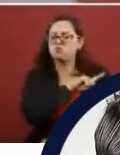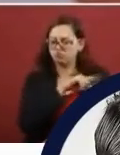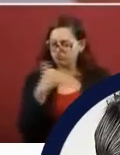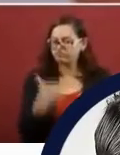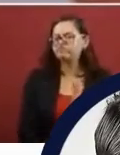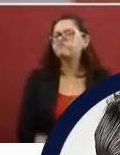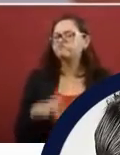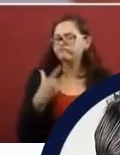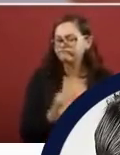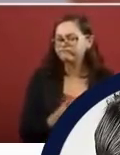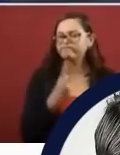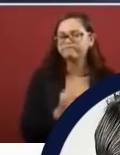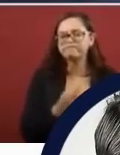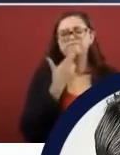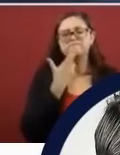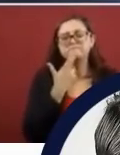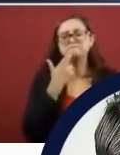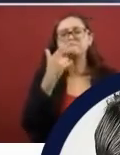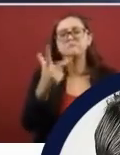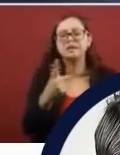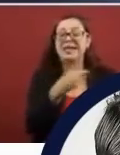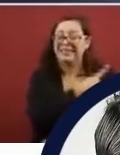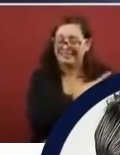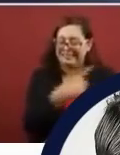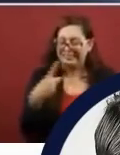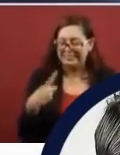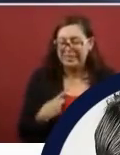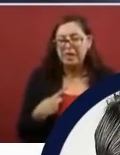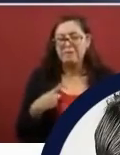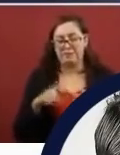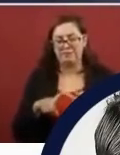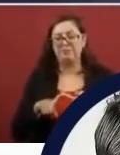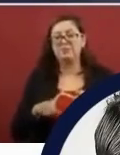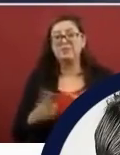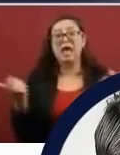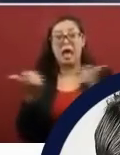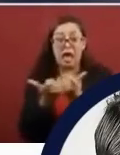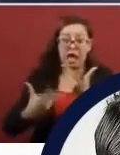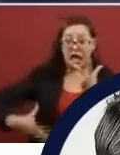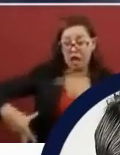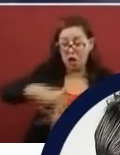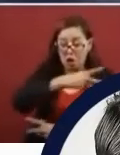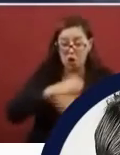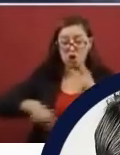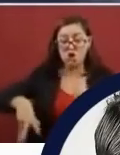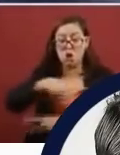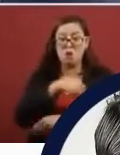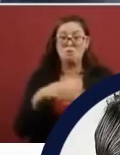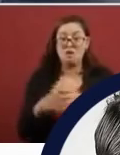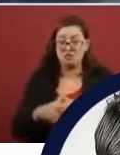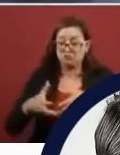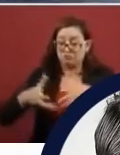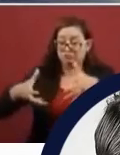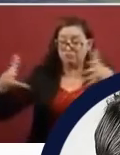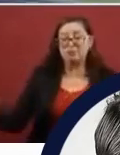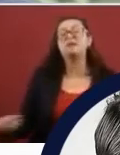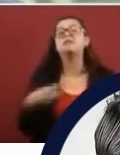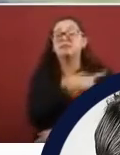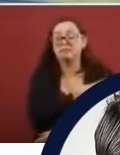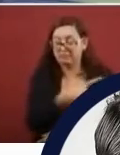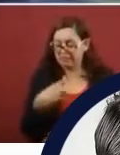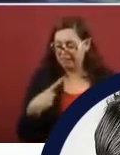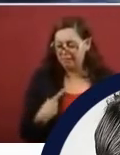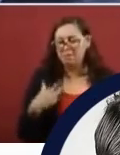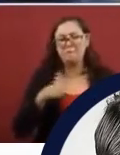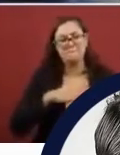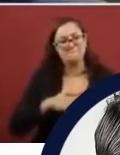Entonces, creo que Morena, los partidarios de Morena, sus militantes, pero también